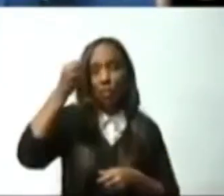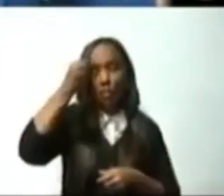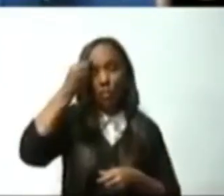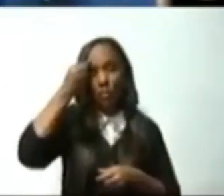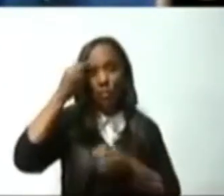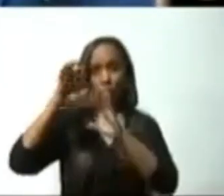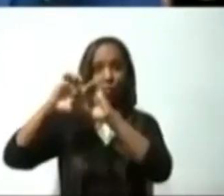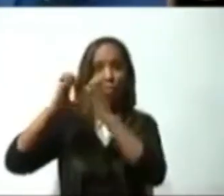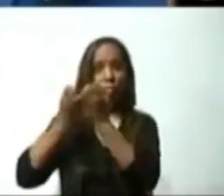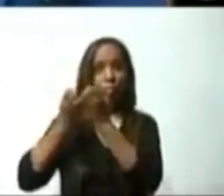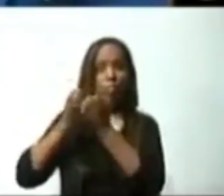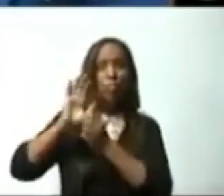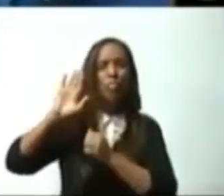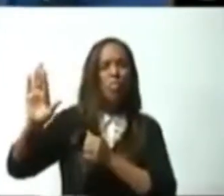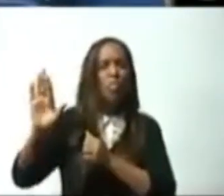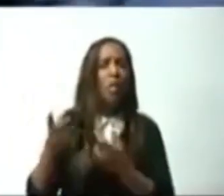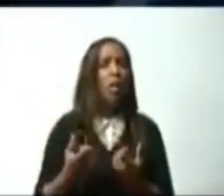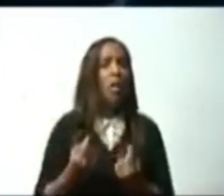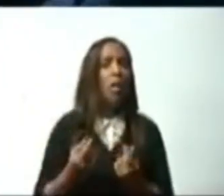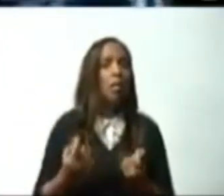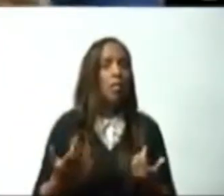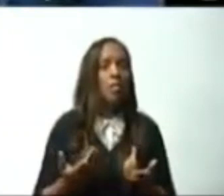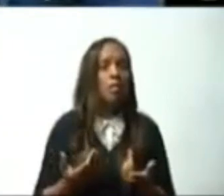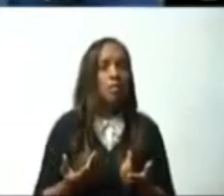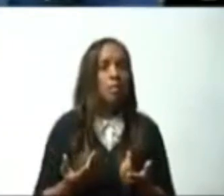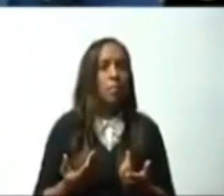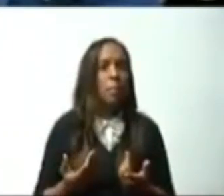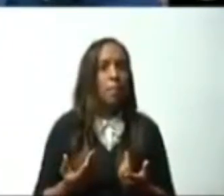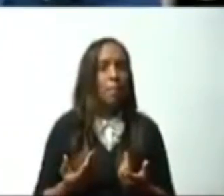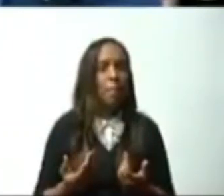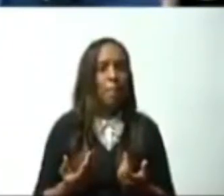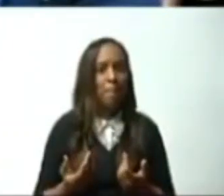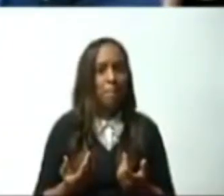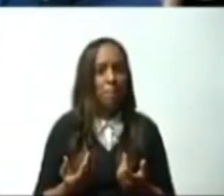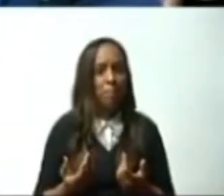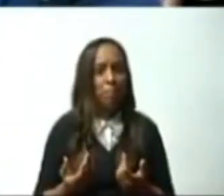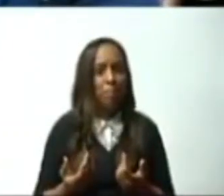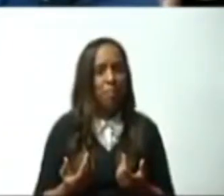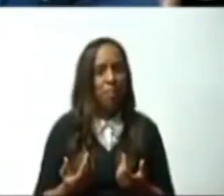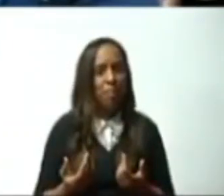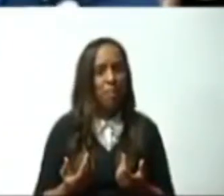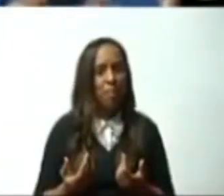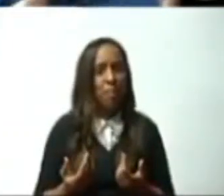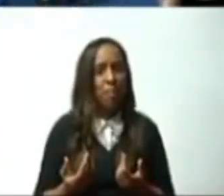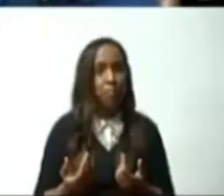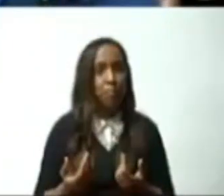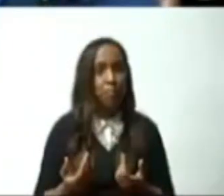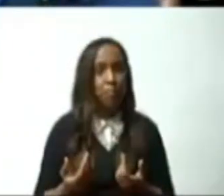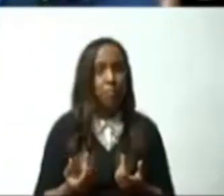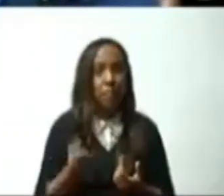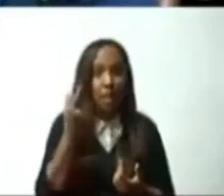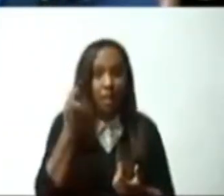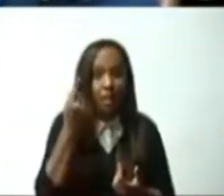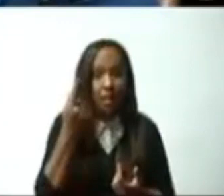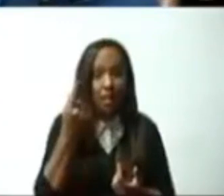Dominicano ha decidido recurrir la decisión del Tribunal Superior Administrativo. El Estado Dominicano